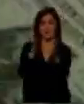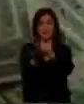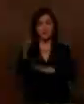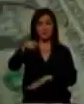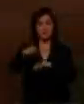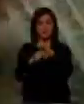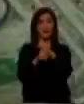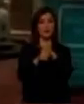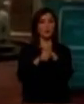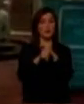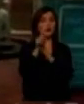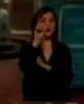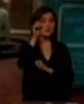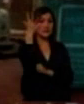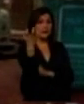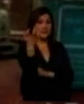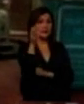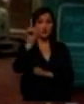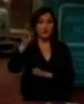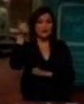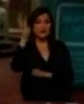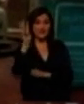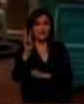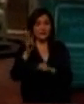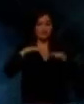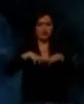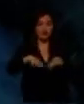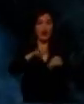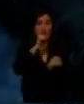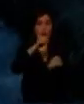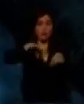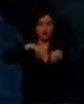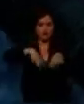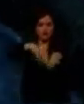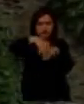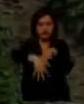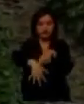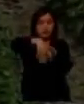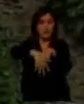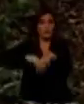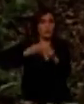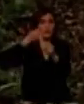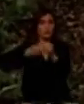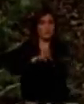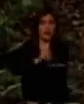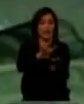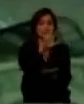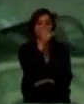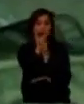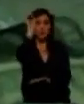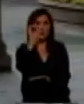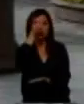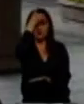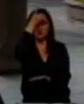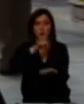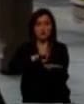y parte del 2015 y 2016 en el tema de riego y drenaje. En este último, el gobierno se comprometió a pagar el 50% de la